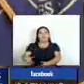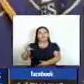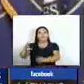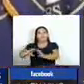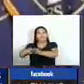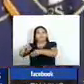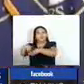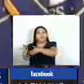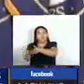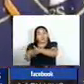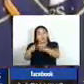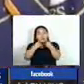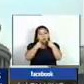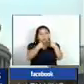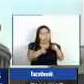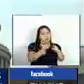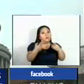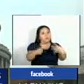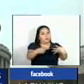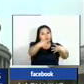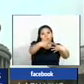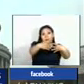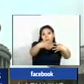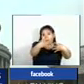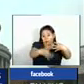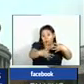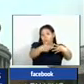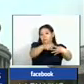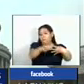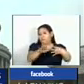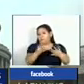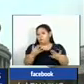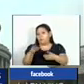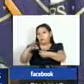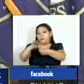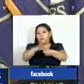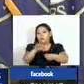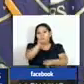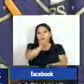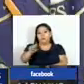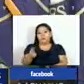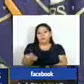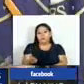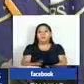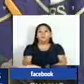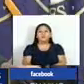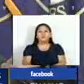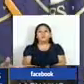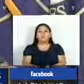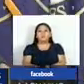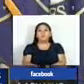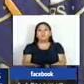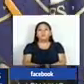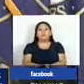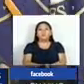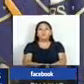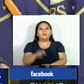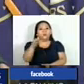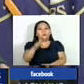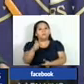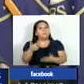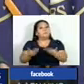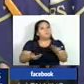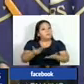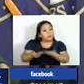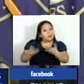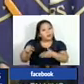Nancy Pelosi anunció que el proyecto de ley será sometido a votación la próxima semana esperamos tener una cooperación